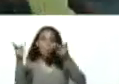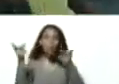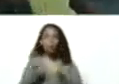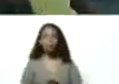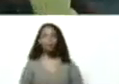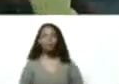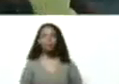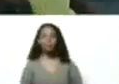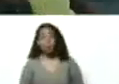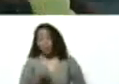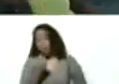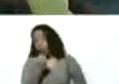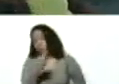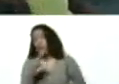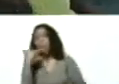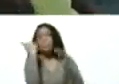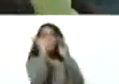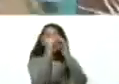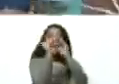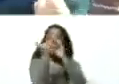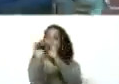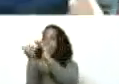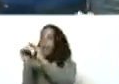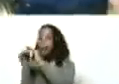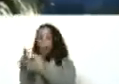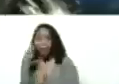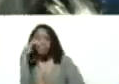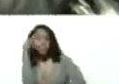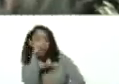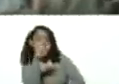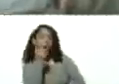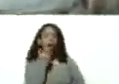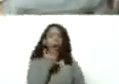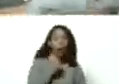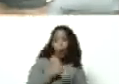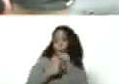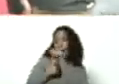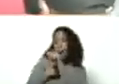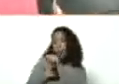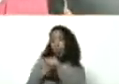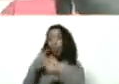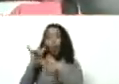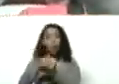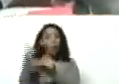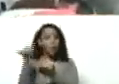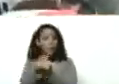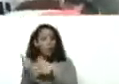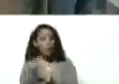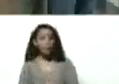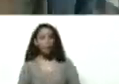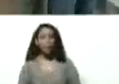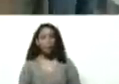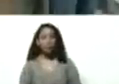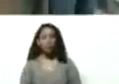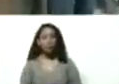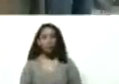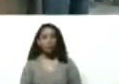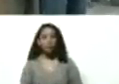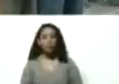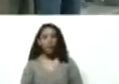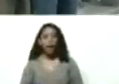y bueno los mensajes mira tal cosa aquello por whatsapp por